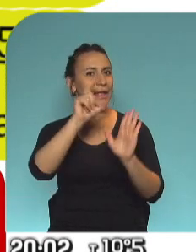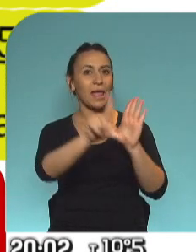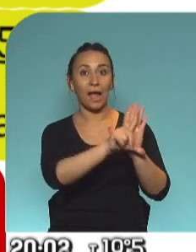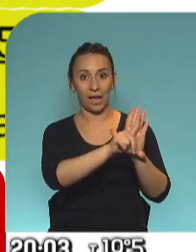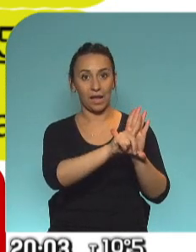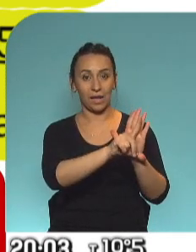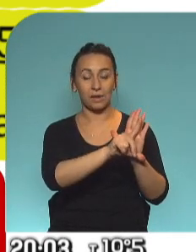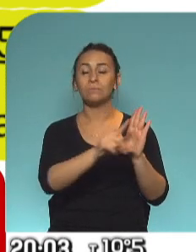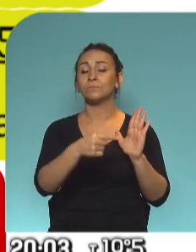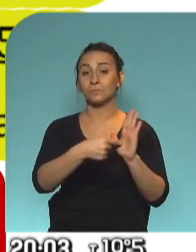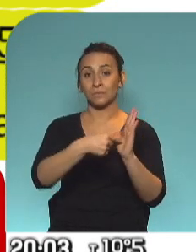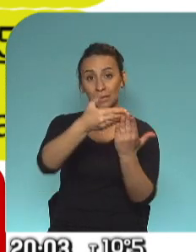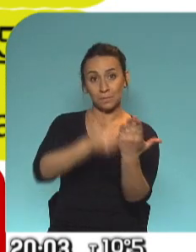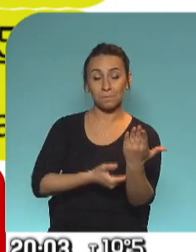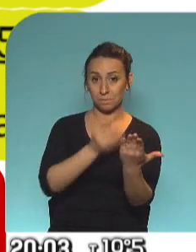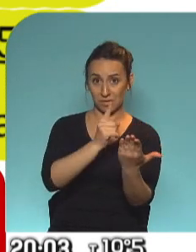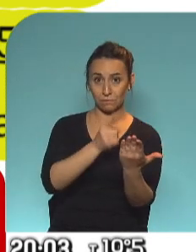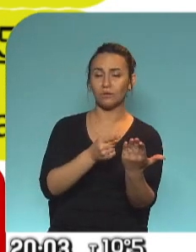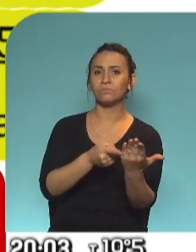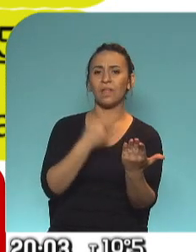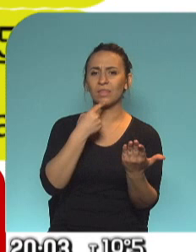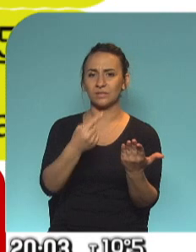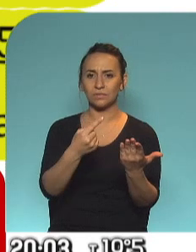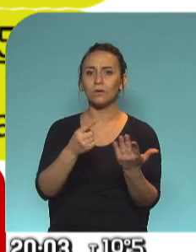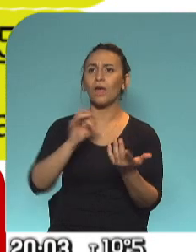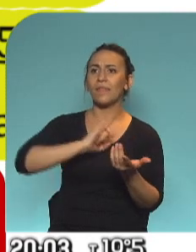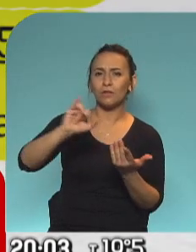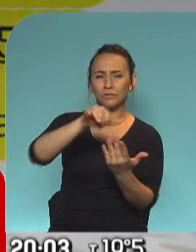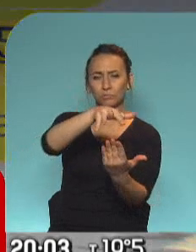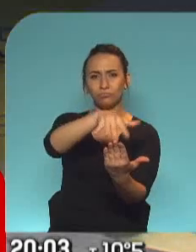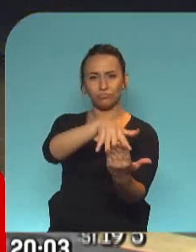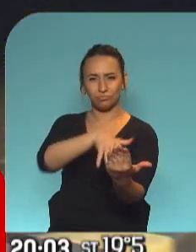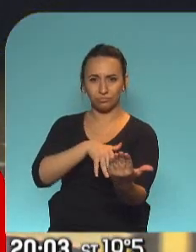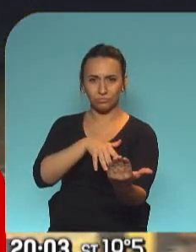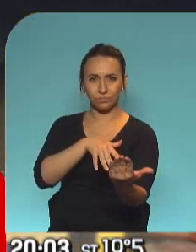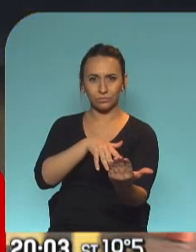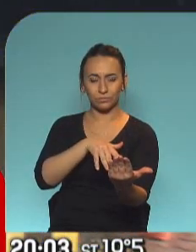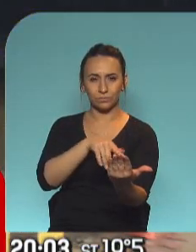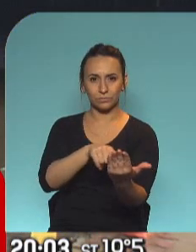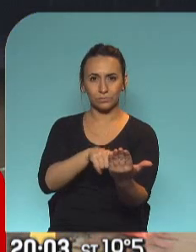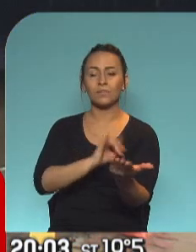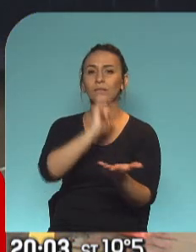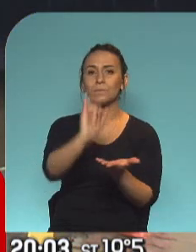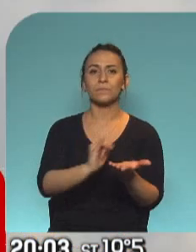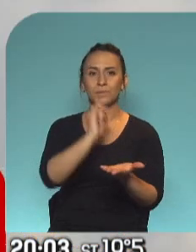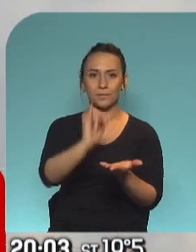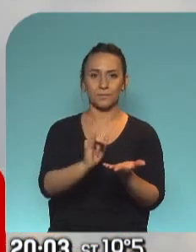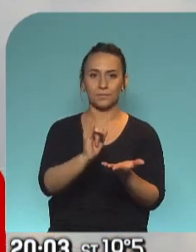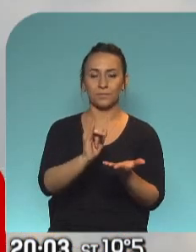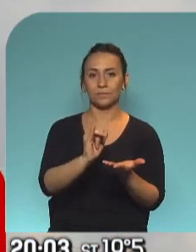de allí mismo, es lo que estamos viendo, el desarrollo de la denuncia va llevando a conocer que hubo